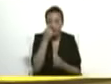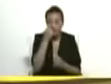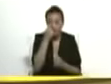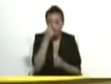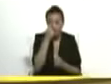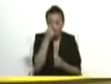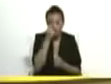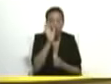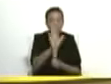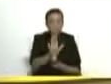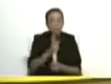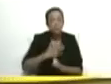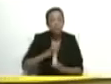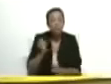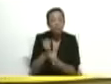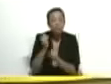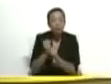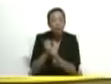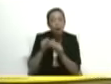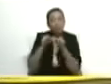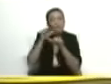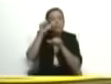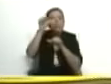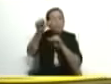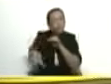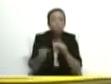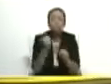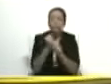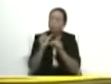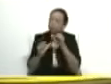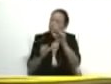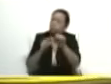Y así debe ser el trabajo permanente.